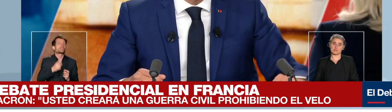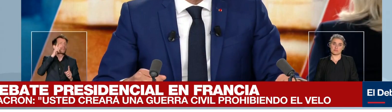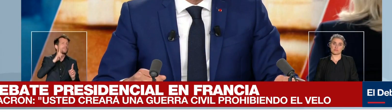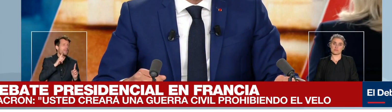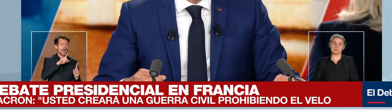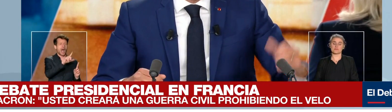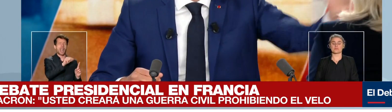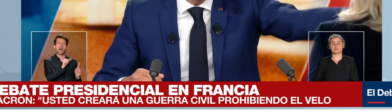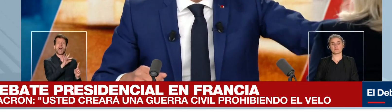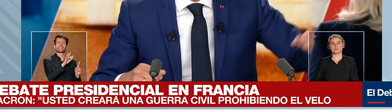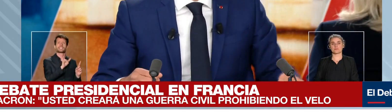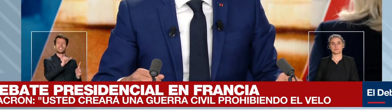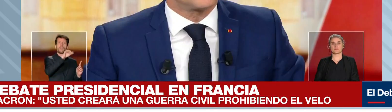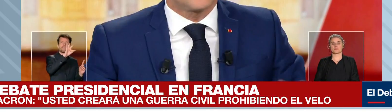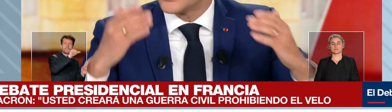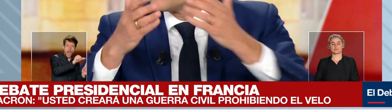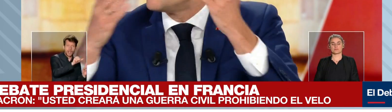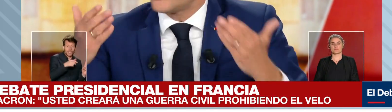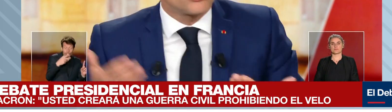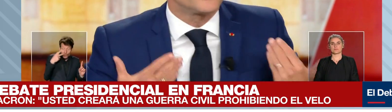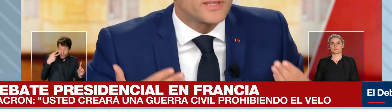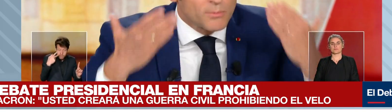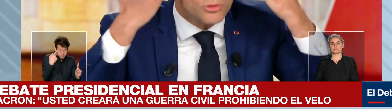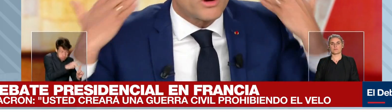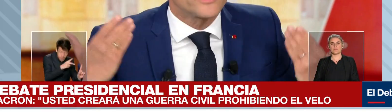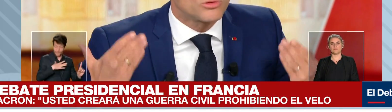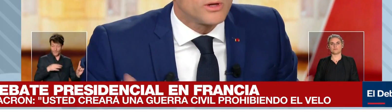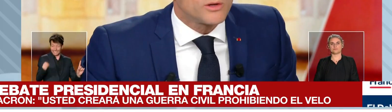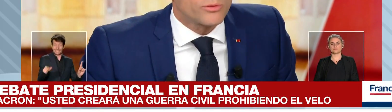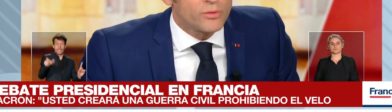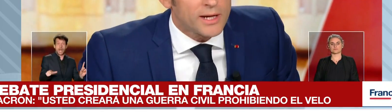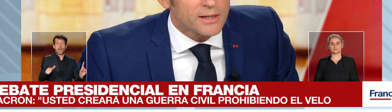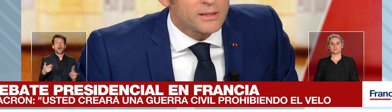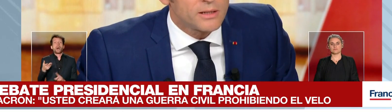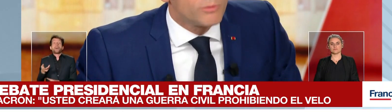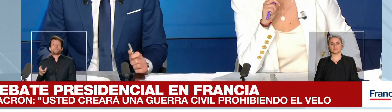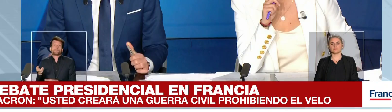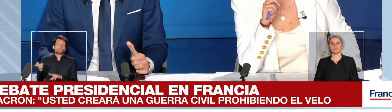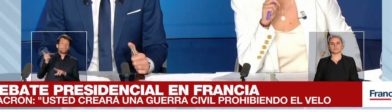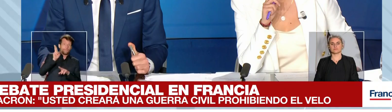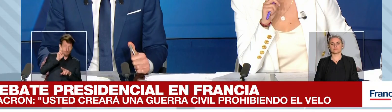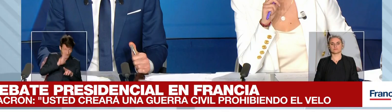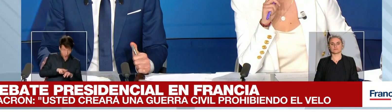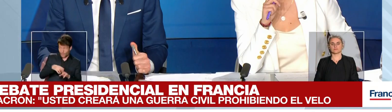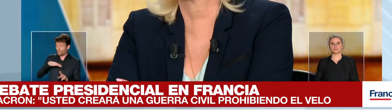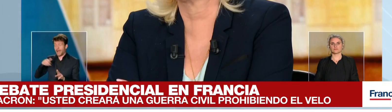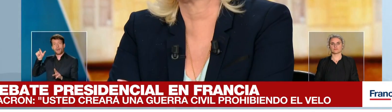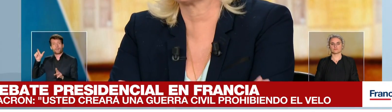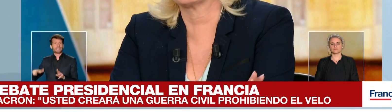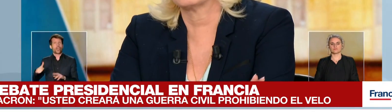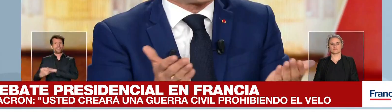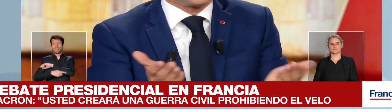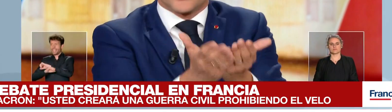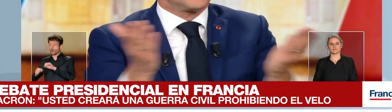Esta, Ben Laden, que perdió a su hijo, que cayó en un acto terrorista que todos vivimos con emoción. ¿Usted quiere quitarle su